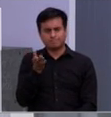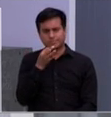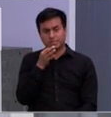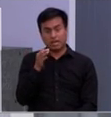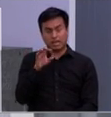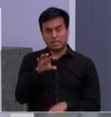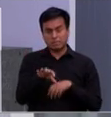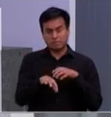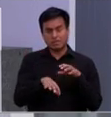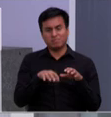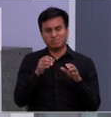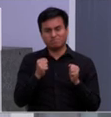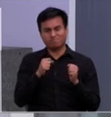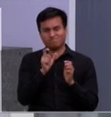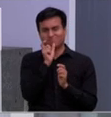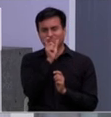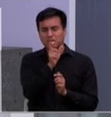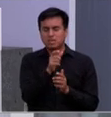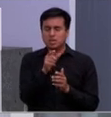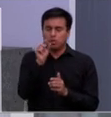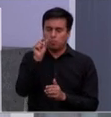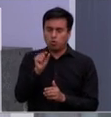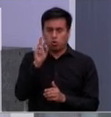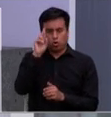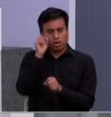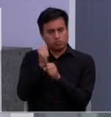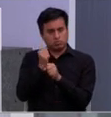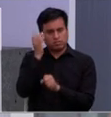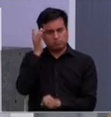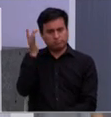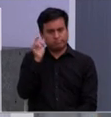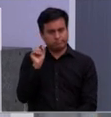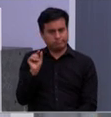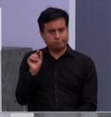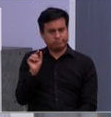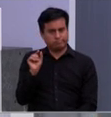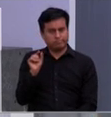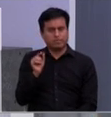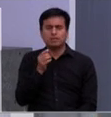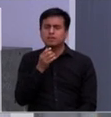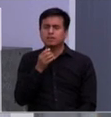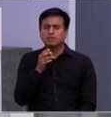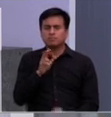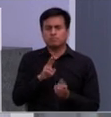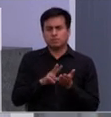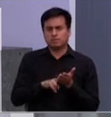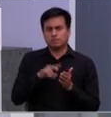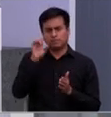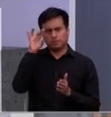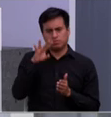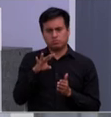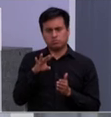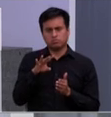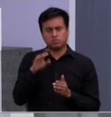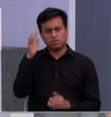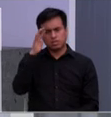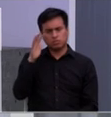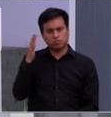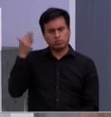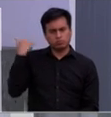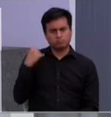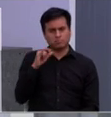lo de animal y poco lo de racional. Es bien sabido que desde la